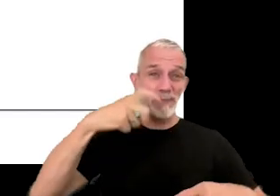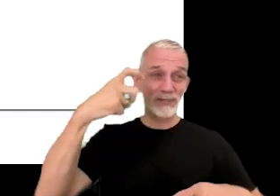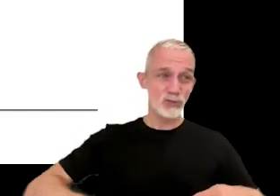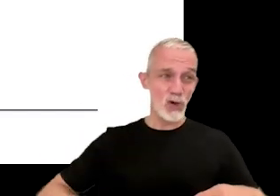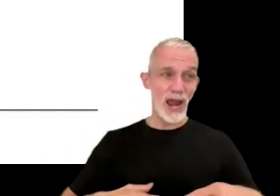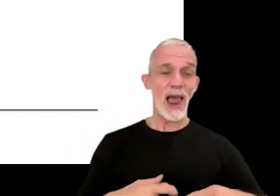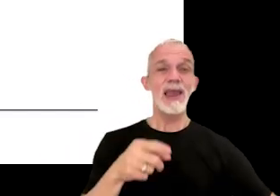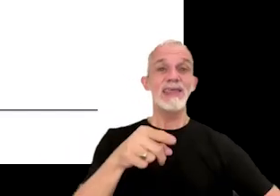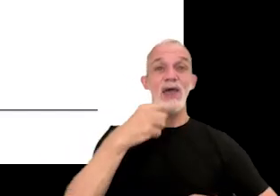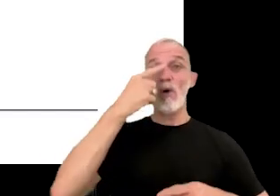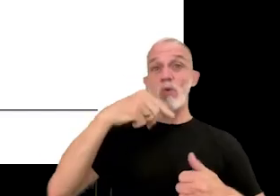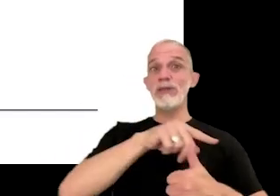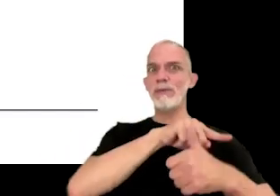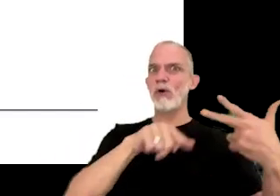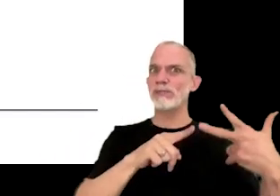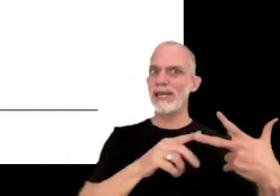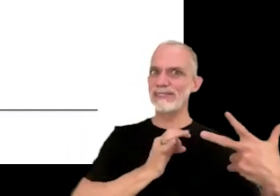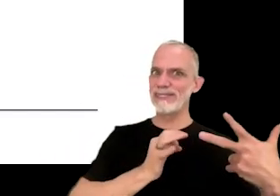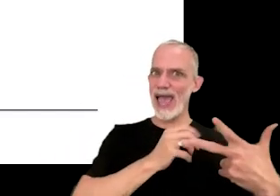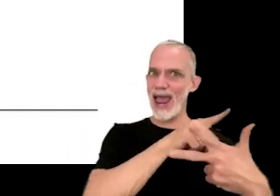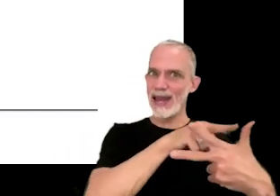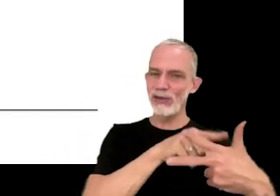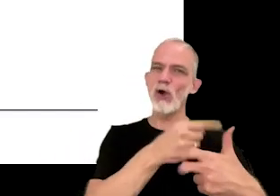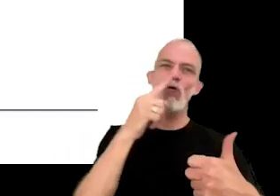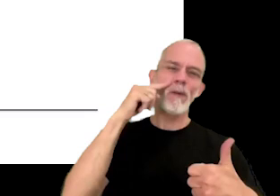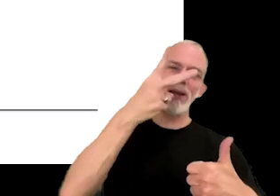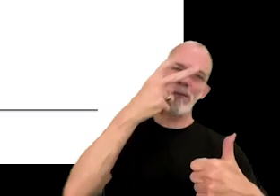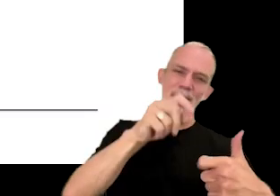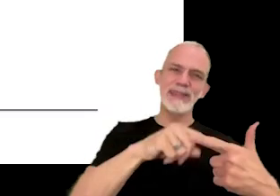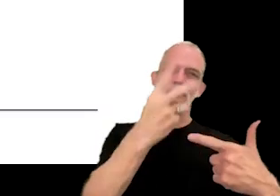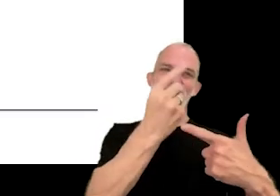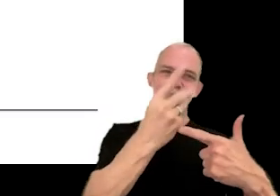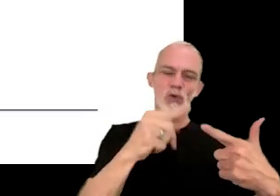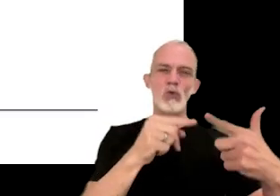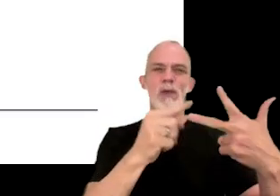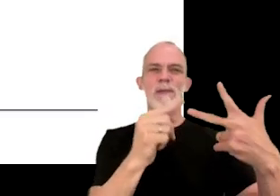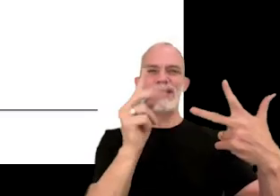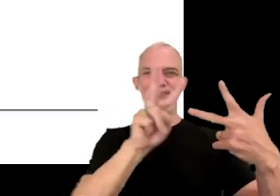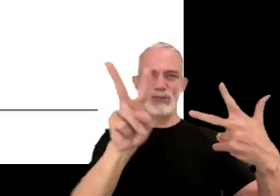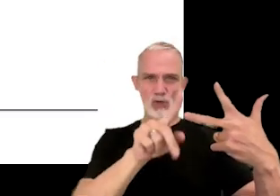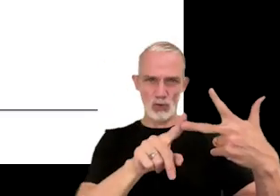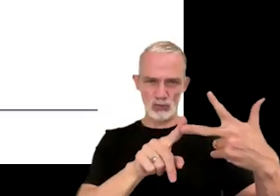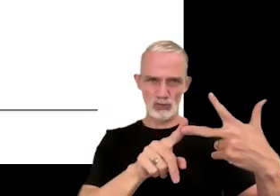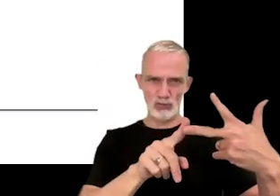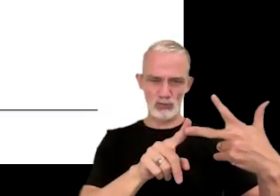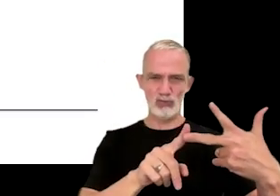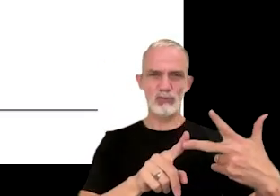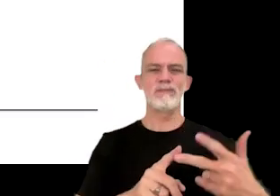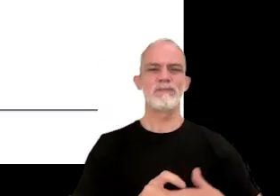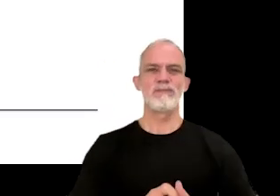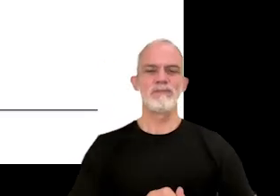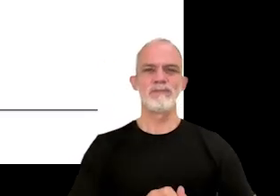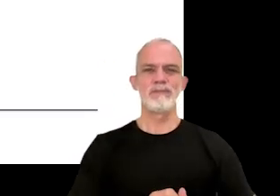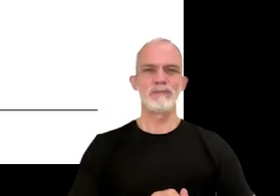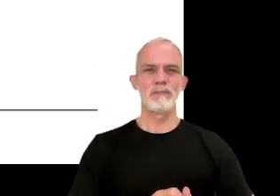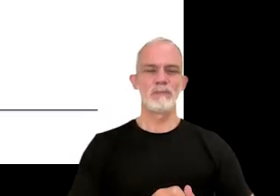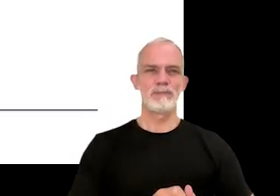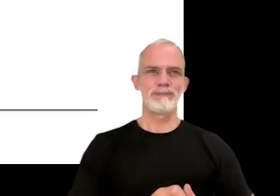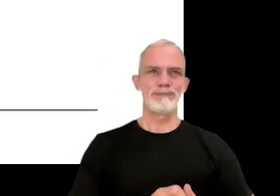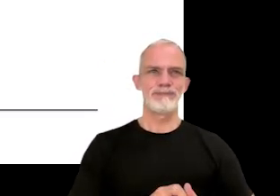los últimos 3 años, 2020, 2021 y 2022.